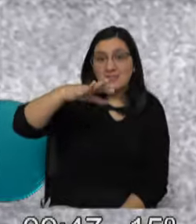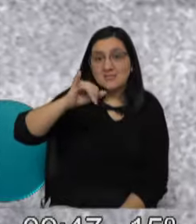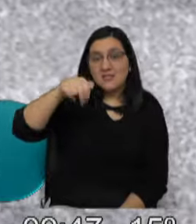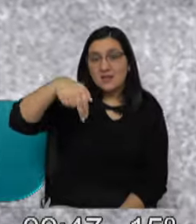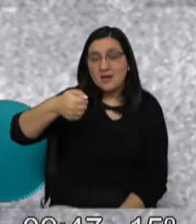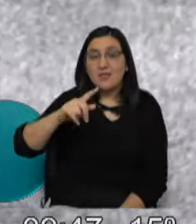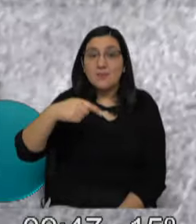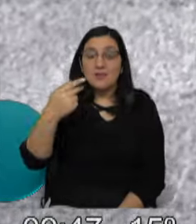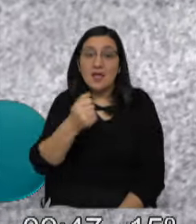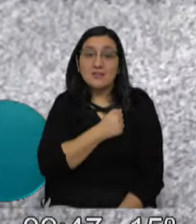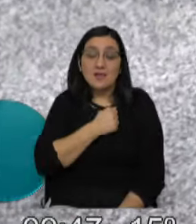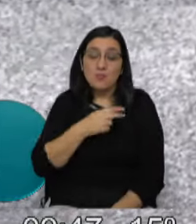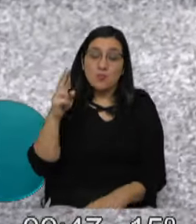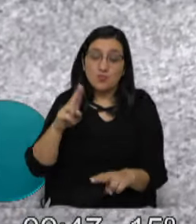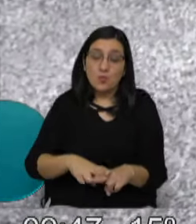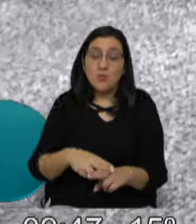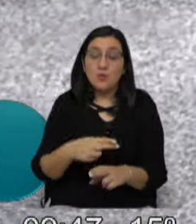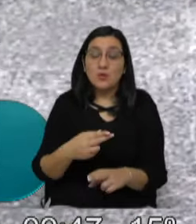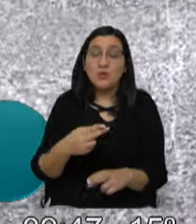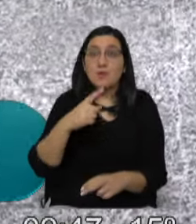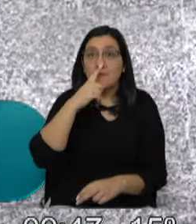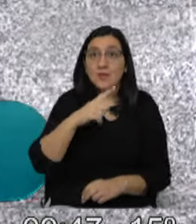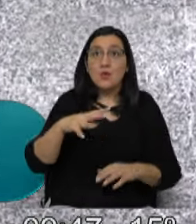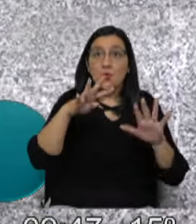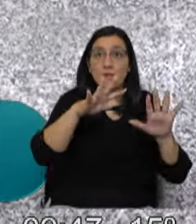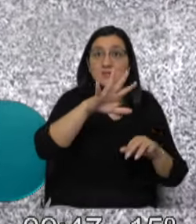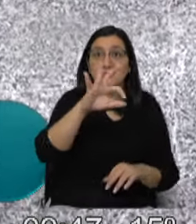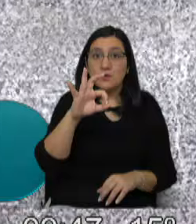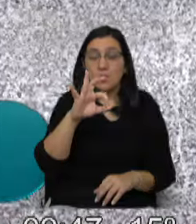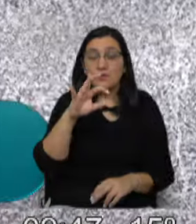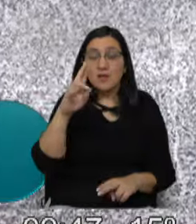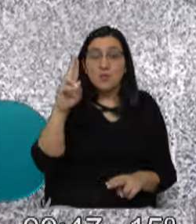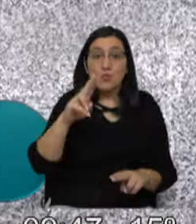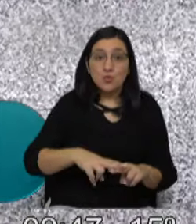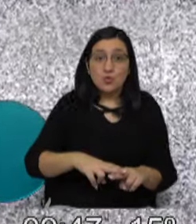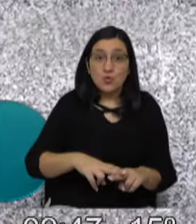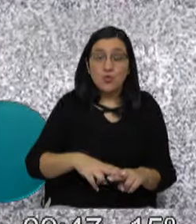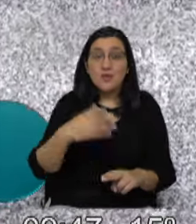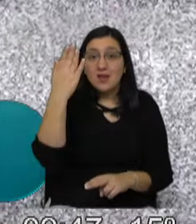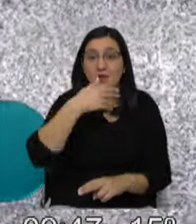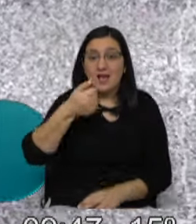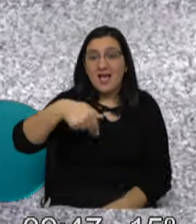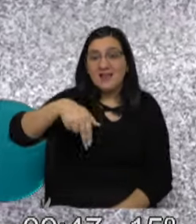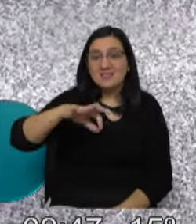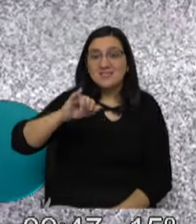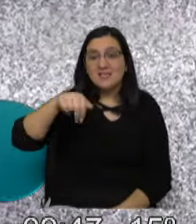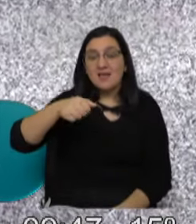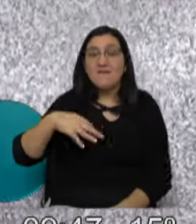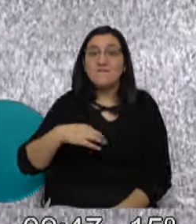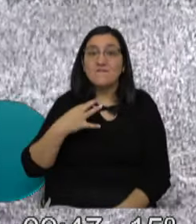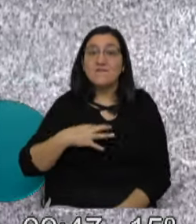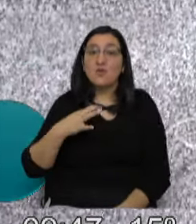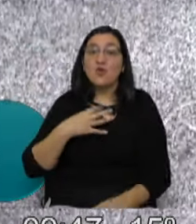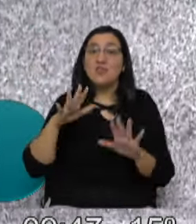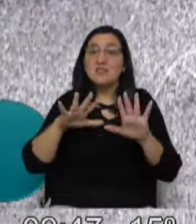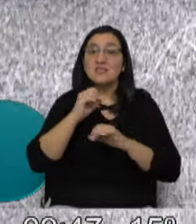nos olvidemos, Fito, que Artigas muere en el 1850, en septiembre de 1850, y que el Negro Ancina vivió 10 años más. Ajá.